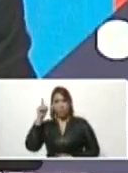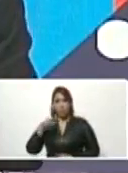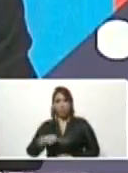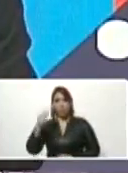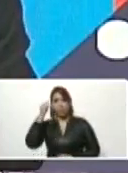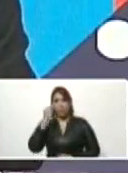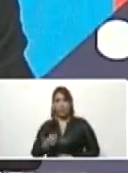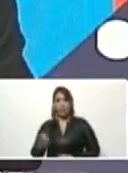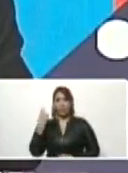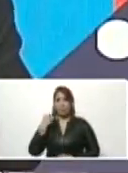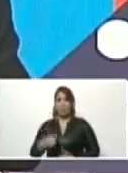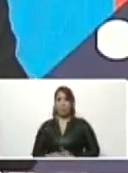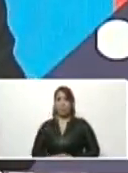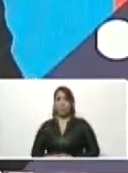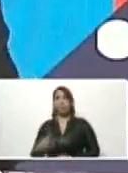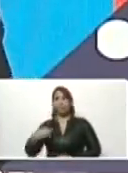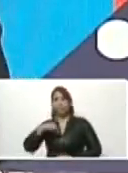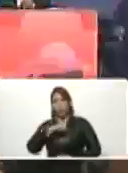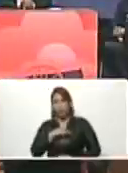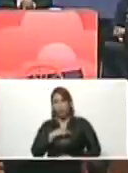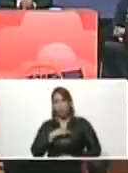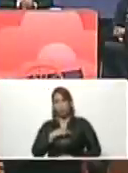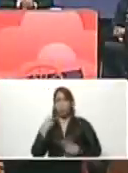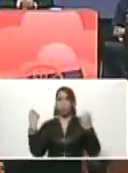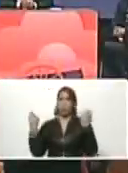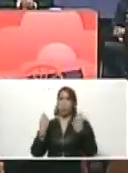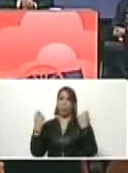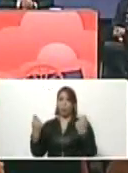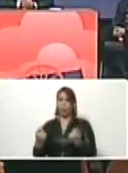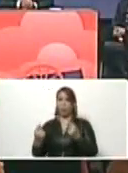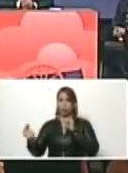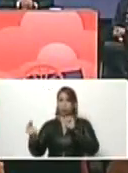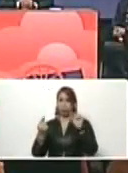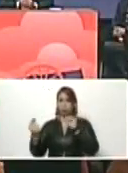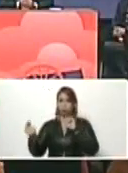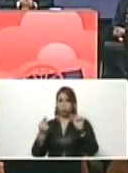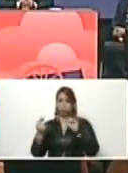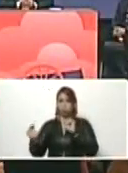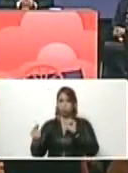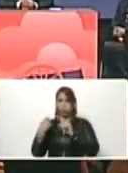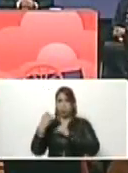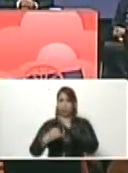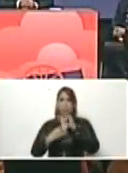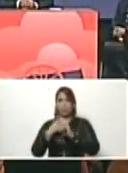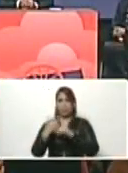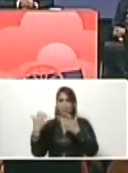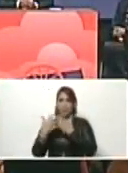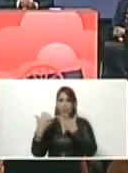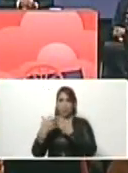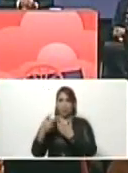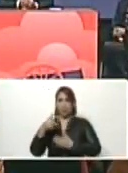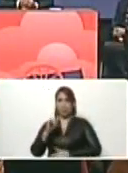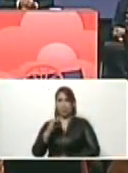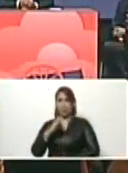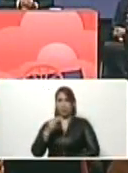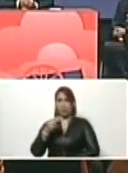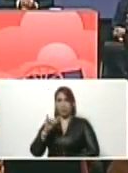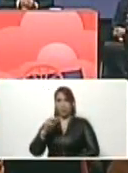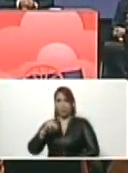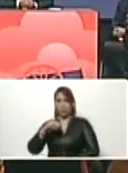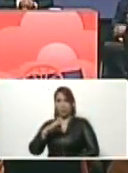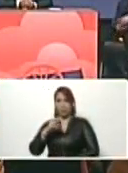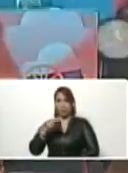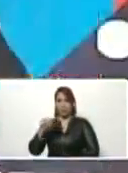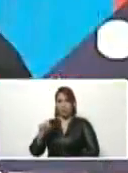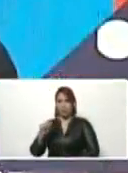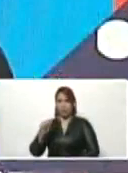de ayer hemos estado en estas jornadas del coloquio internacional bicentenario de la batalla de Pichincha. Nuestro norte es el sur, ese ha sido el